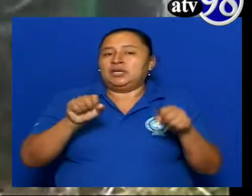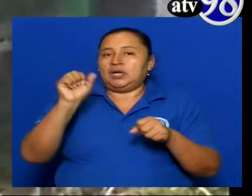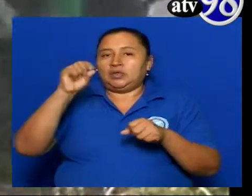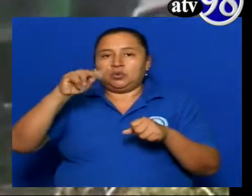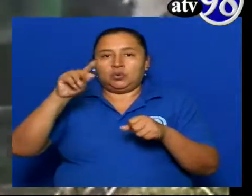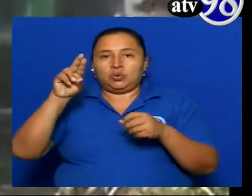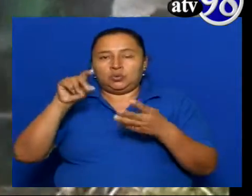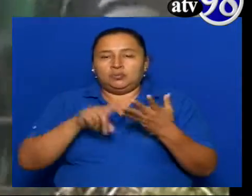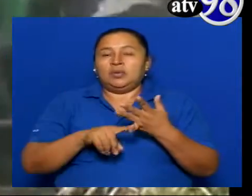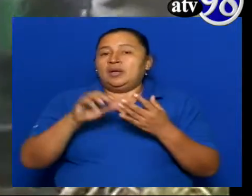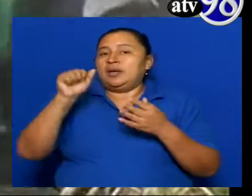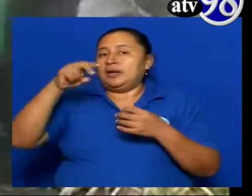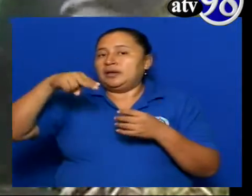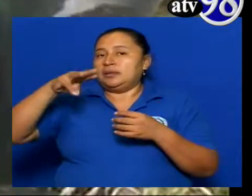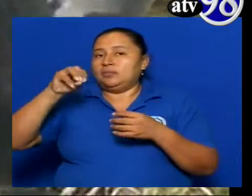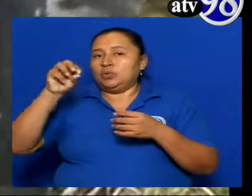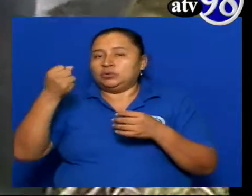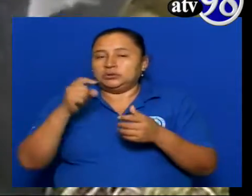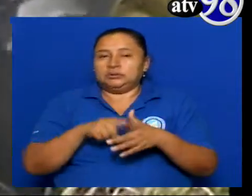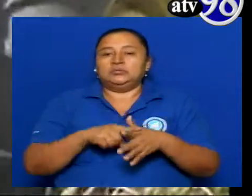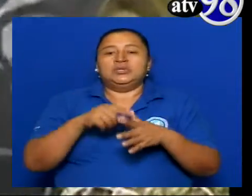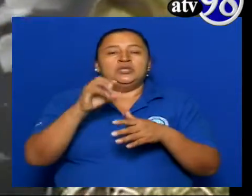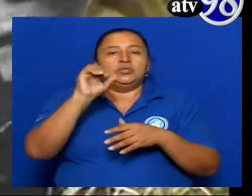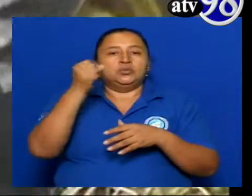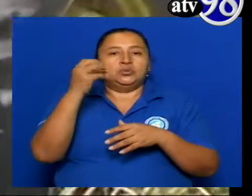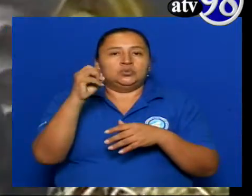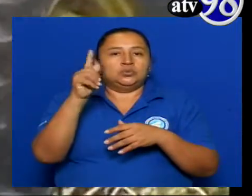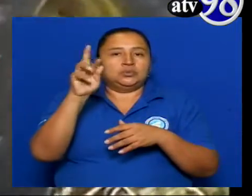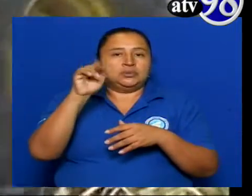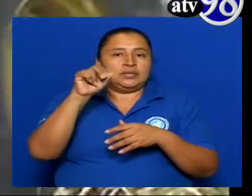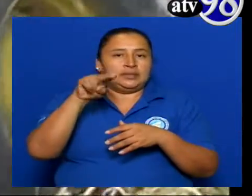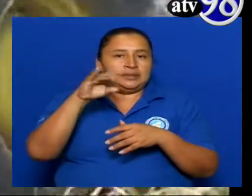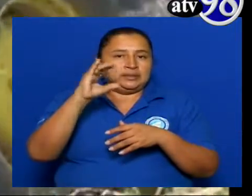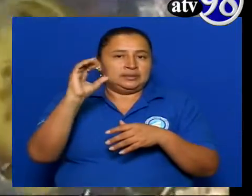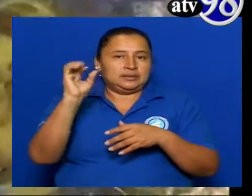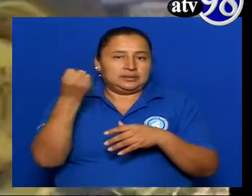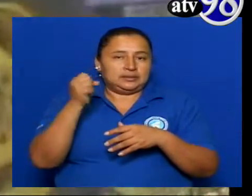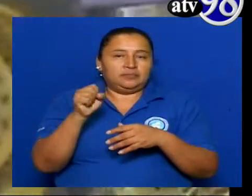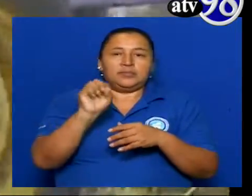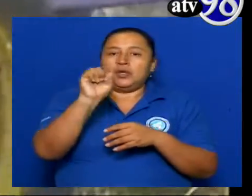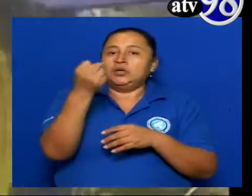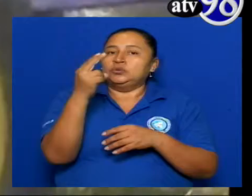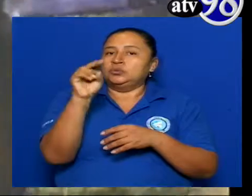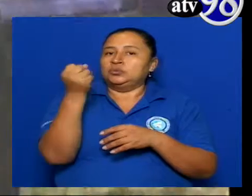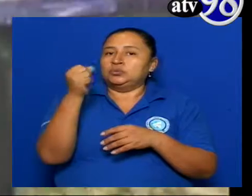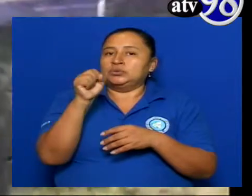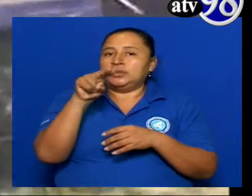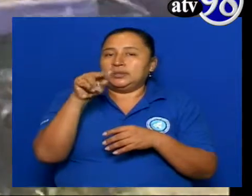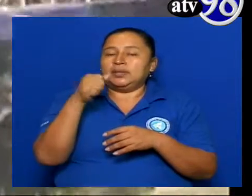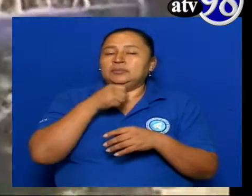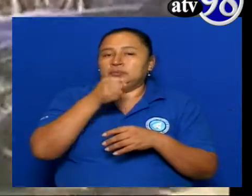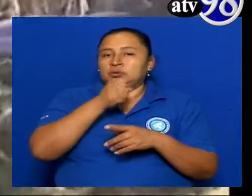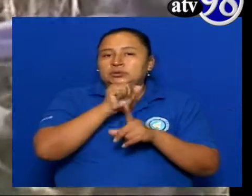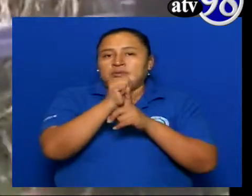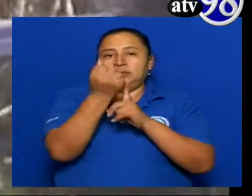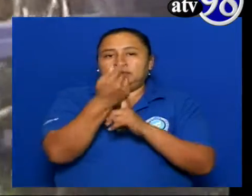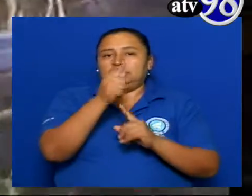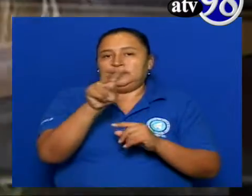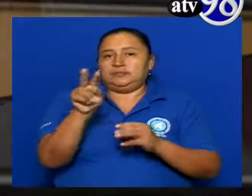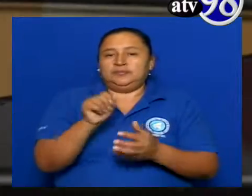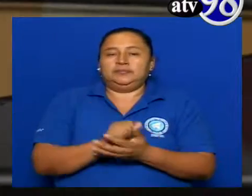Antonio Animosa y San Antonio Sotranixa. Susana Pérez Villalta, Noticias, Asamblea